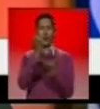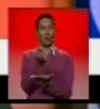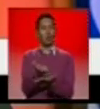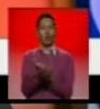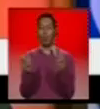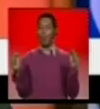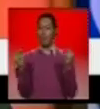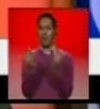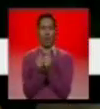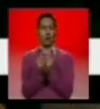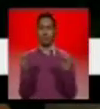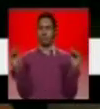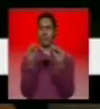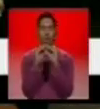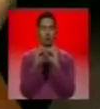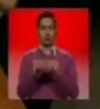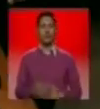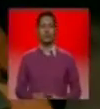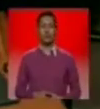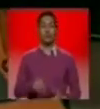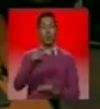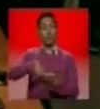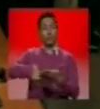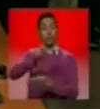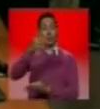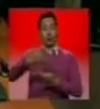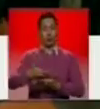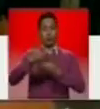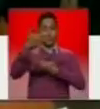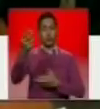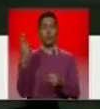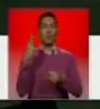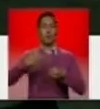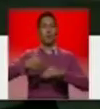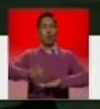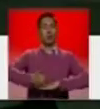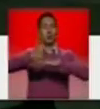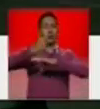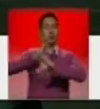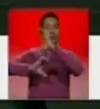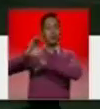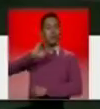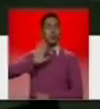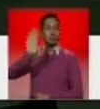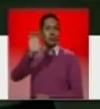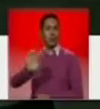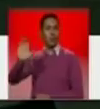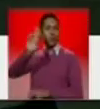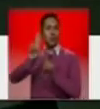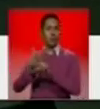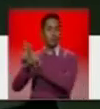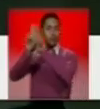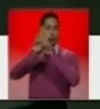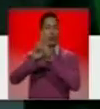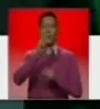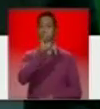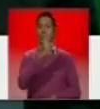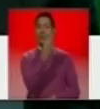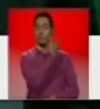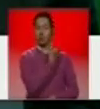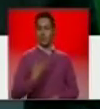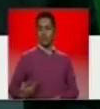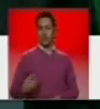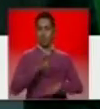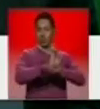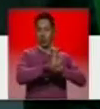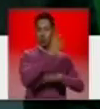también nuestros ciudadanos. En la firma de los documentos participaron las autoridades comerciales de la Unión Europea, el vicepresidente de Ecuador, Jorge Glass, y los